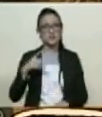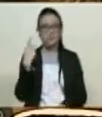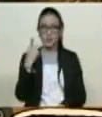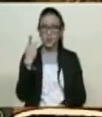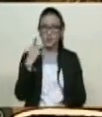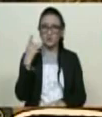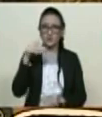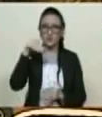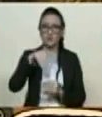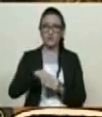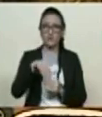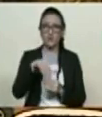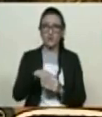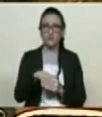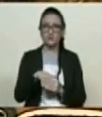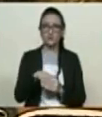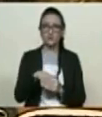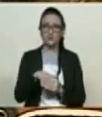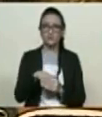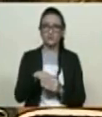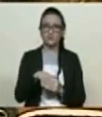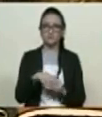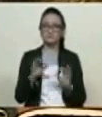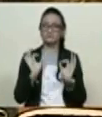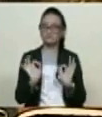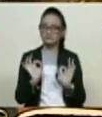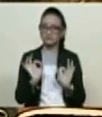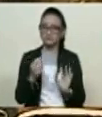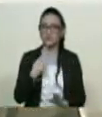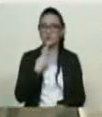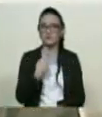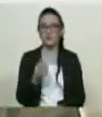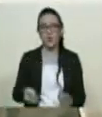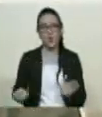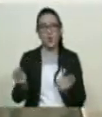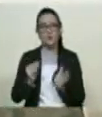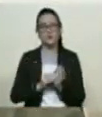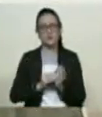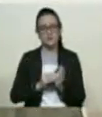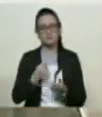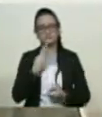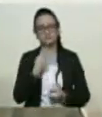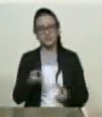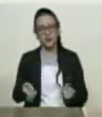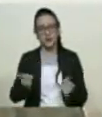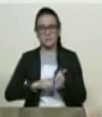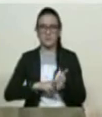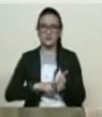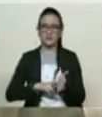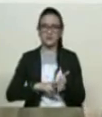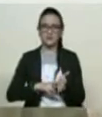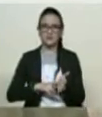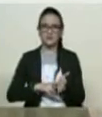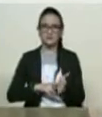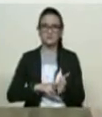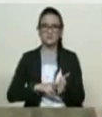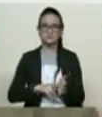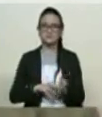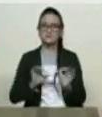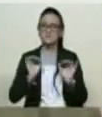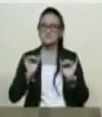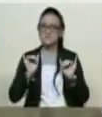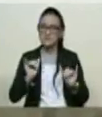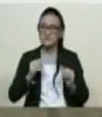voto, se alinea, tal como lo hemos dicho y lo volvemos a asegurar en el día de hoy, se alinea a esa